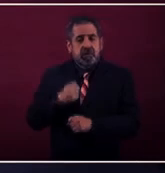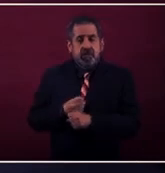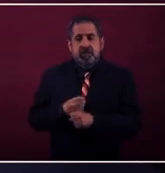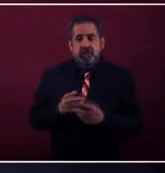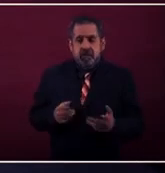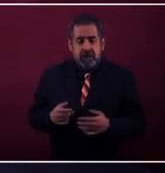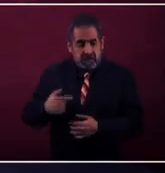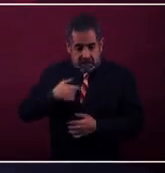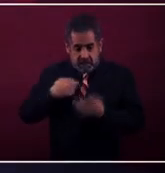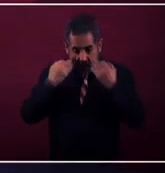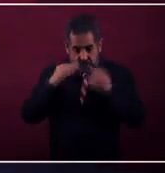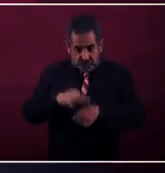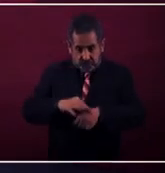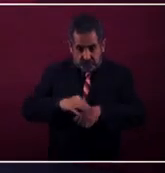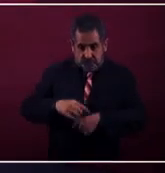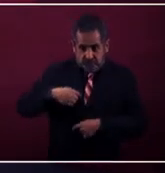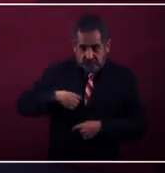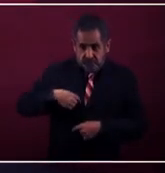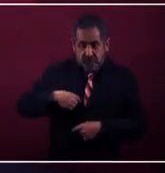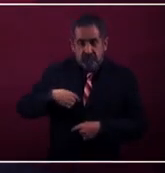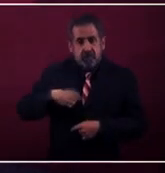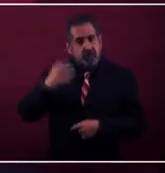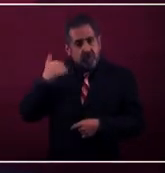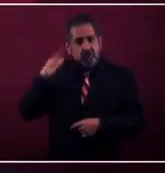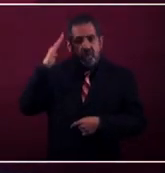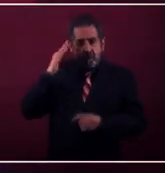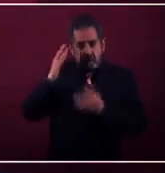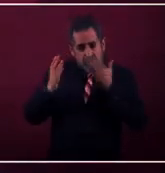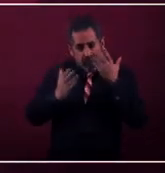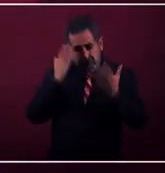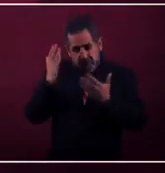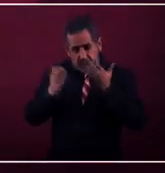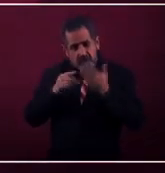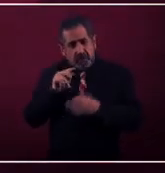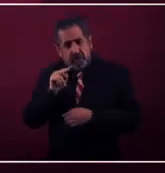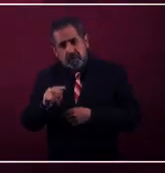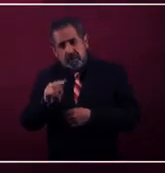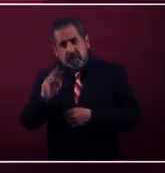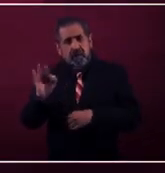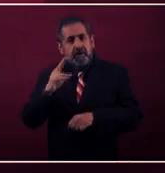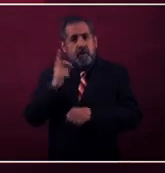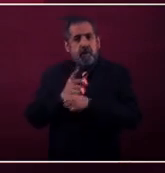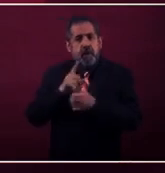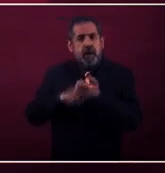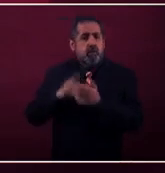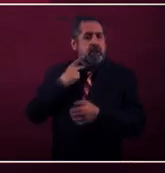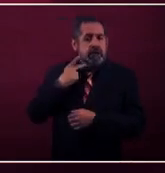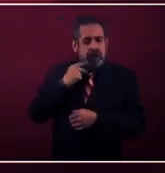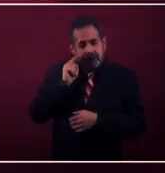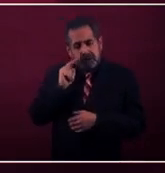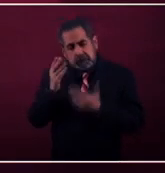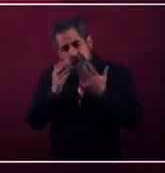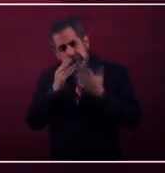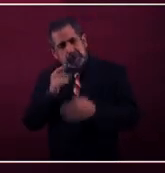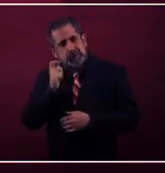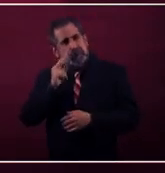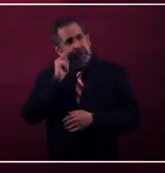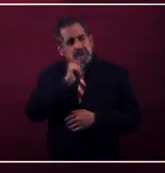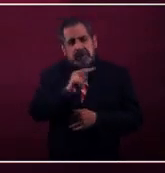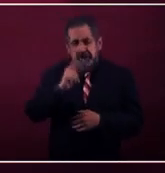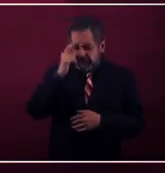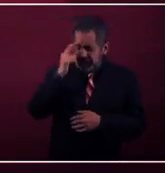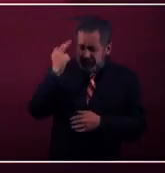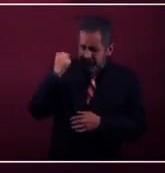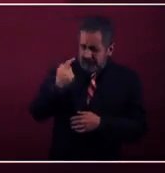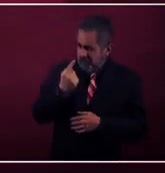a mí me tocó, cuando estudié en la Facultad de Ciencia Política, creo que en el